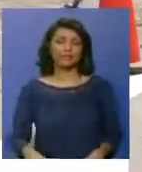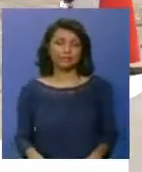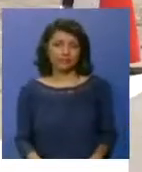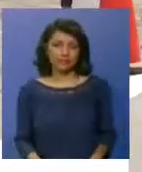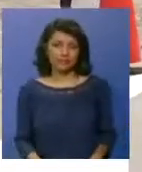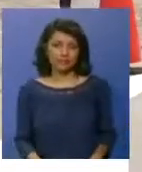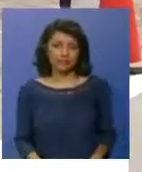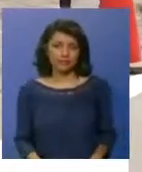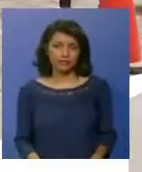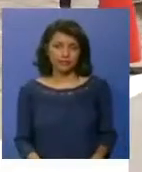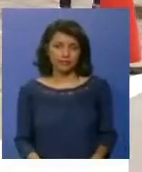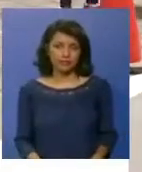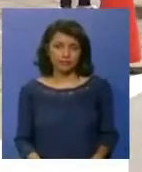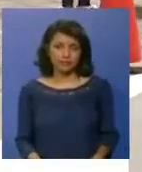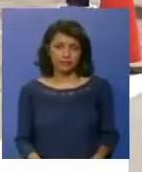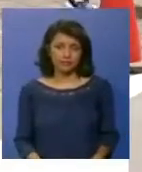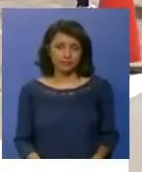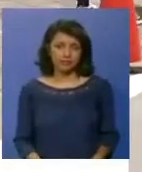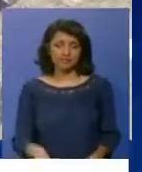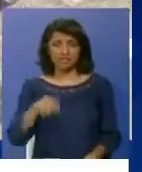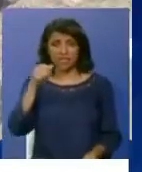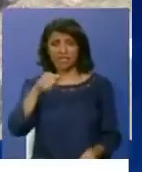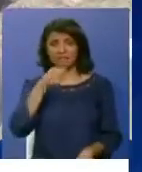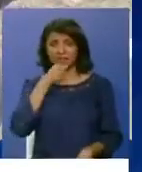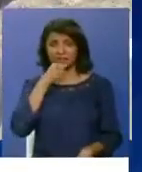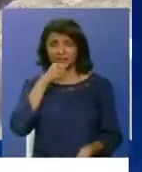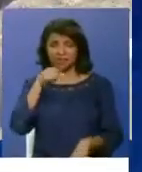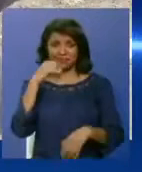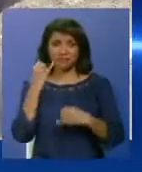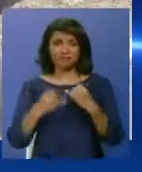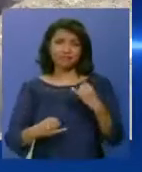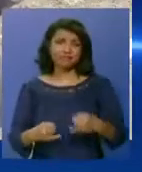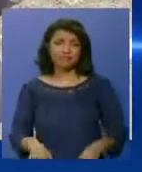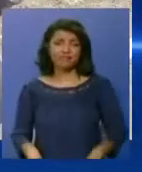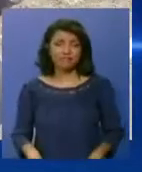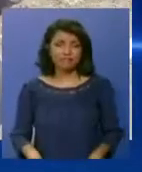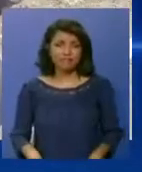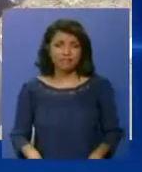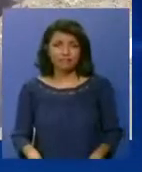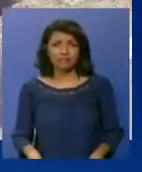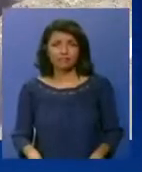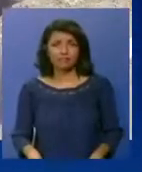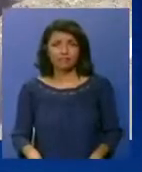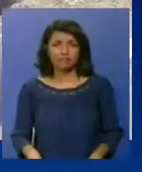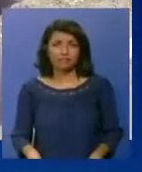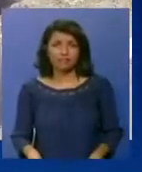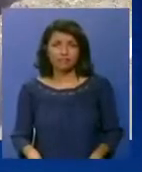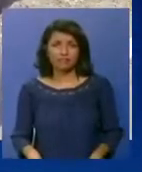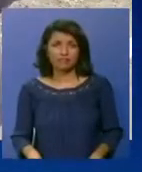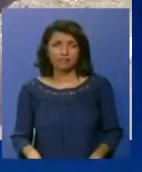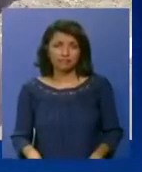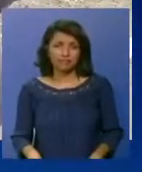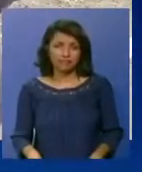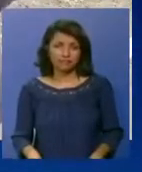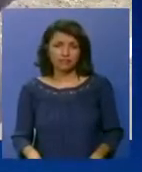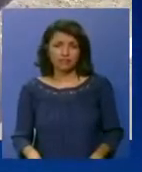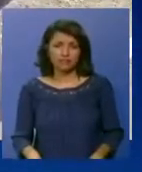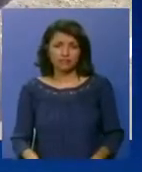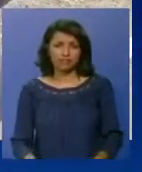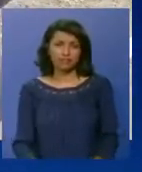con autoridades de la Lotería Nacional. Es lo que se genera desde los edificios, desde la institución